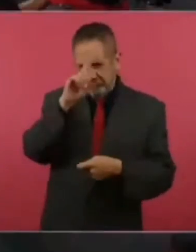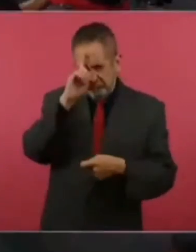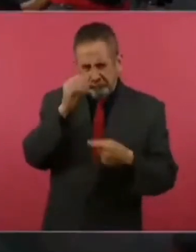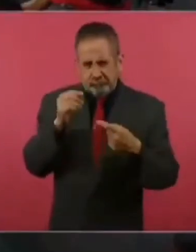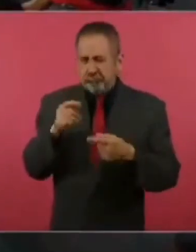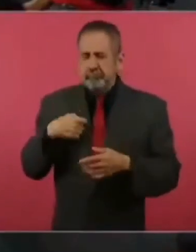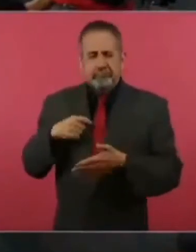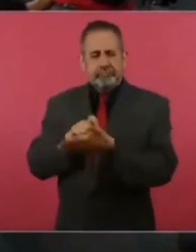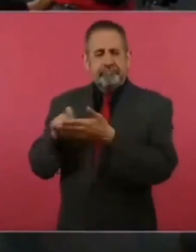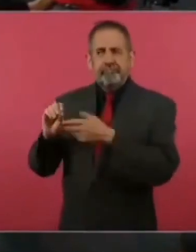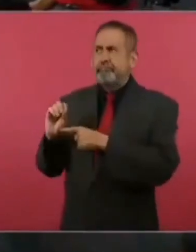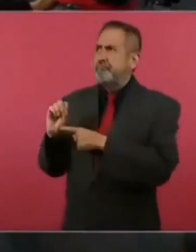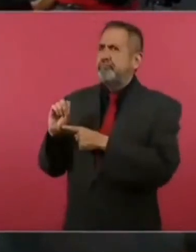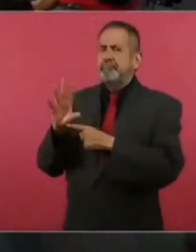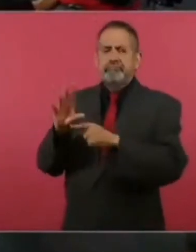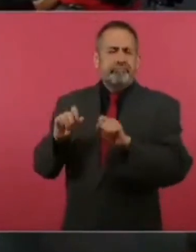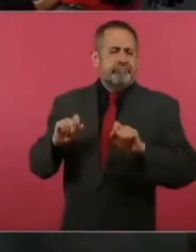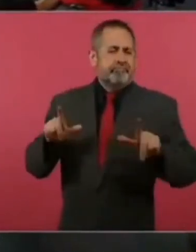apuntar aquí,